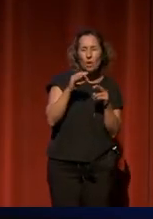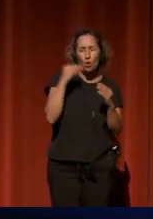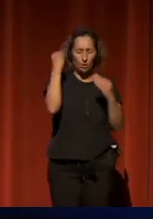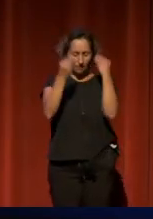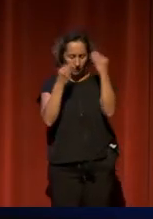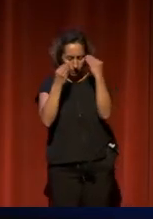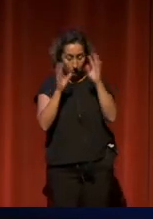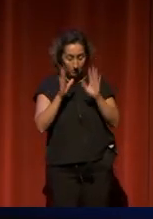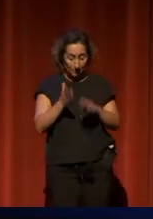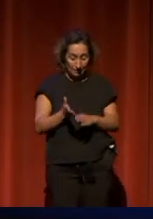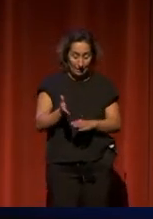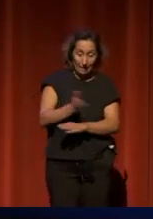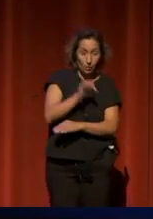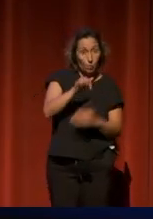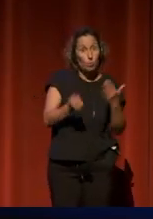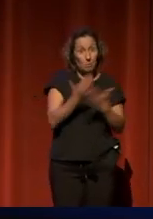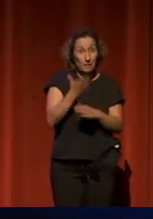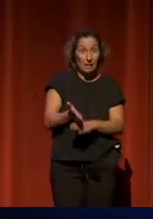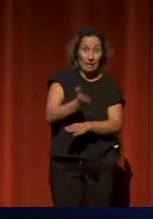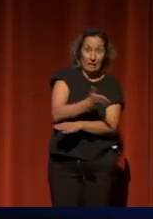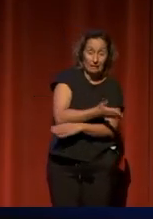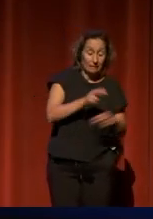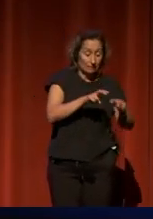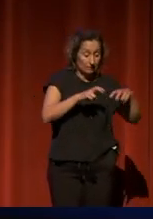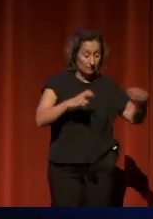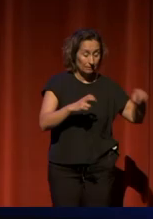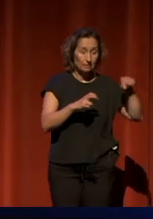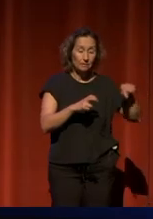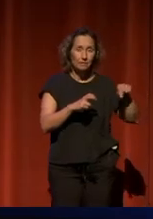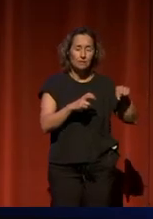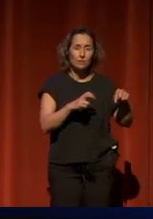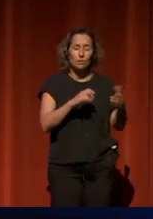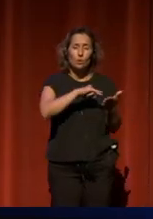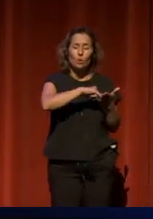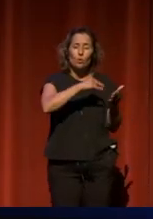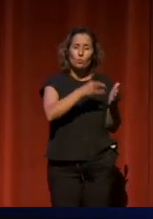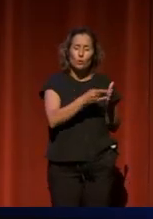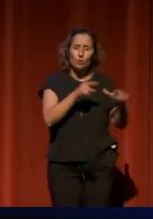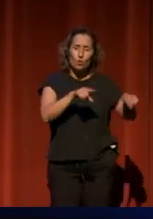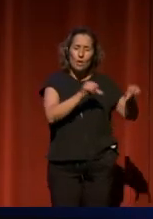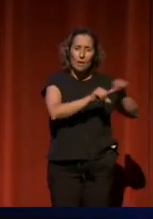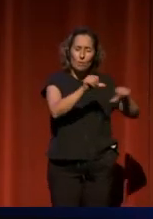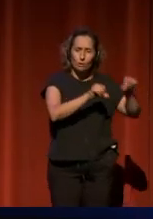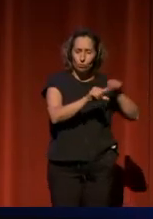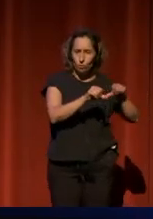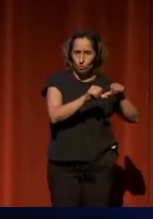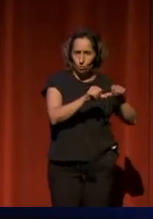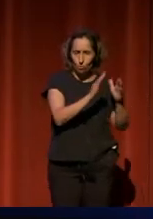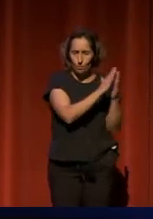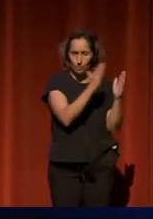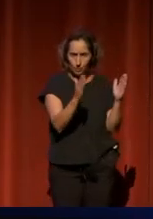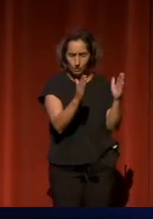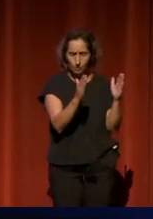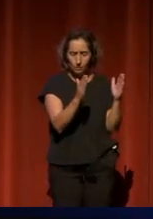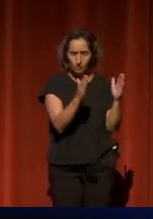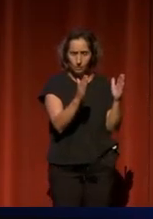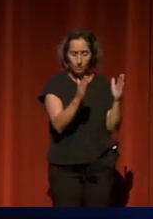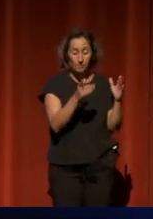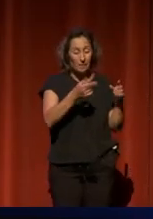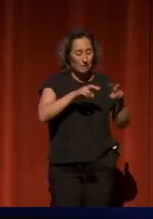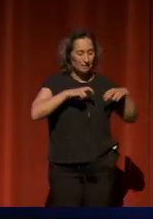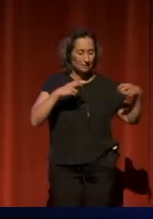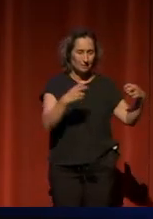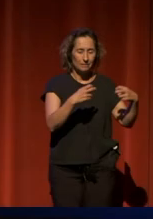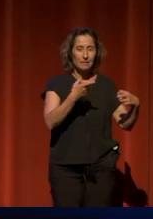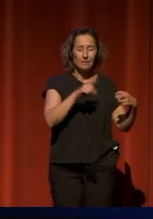en la mesa anterior bueno durante la mañana hemos estado hablando de del proyecto de laboratorios bibliotecarios y del proyecto de las políticas o sea una mesa redonda sobre